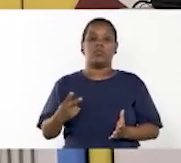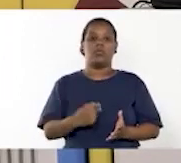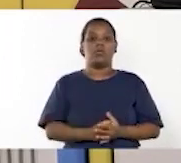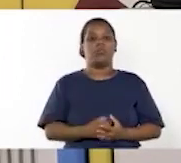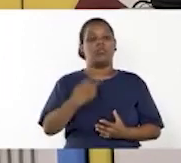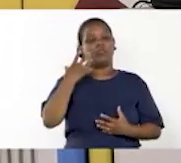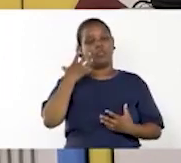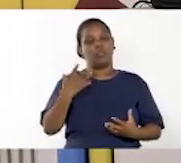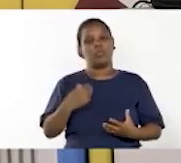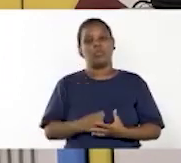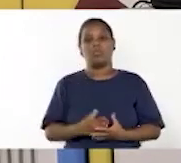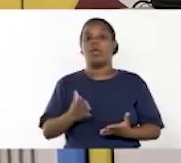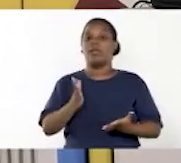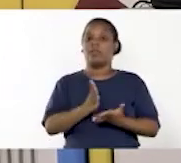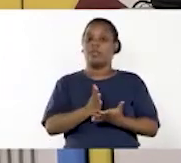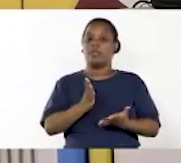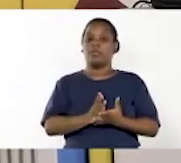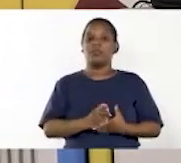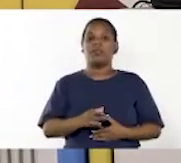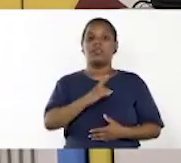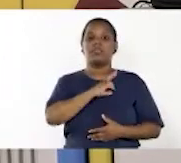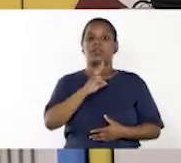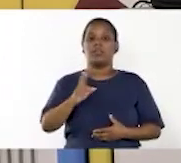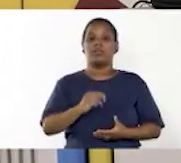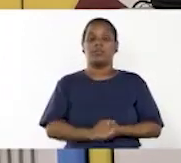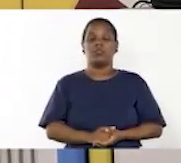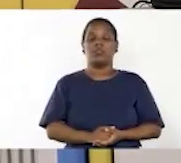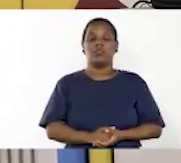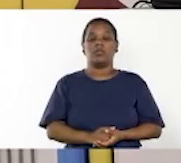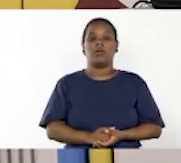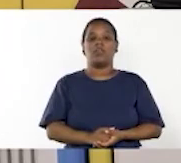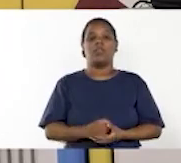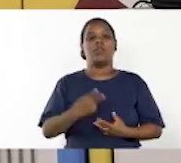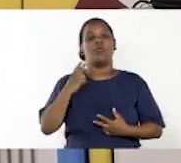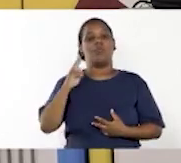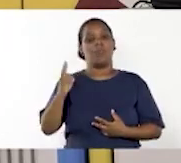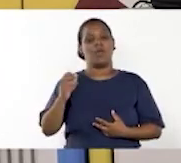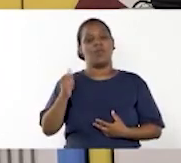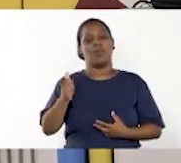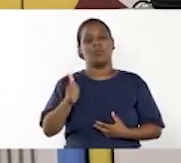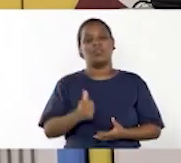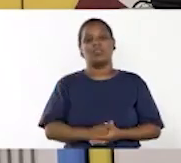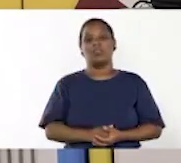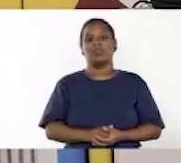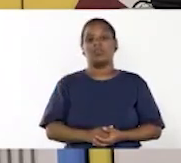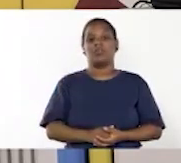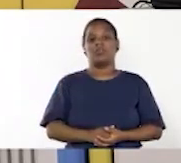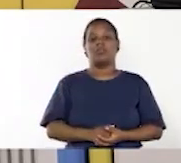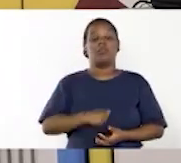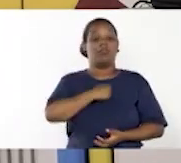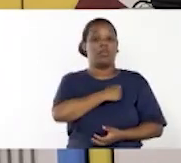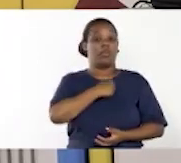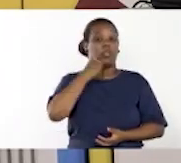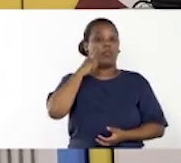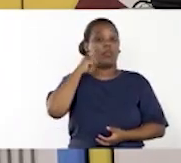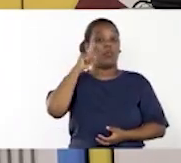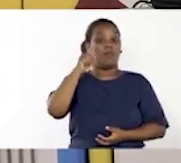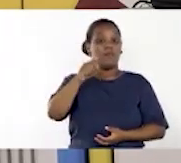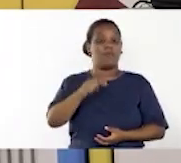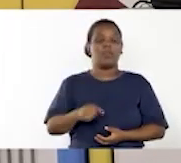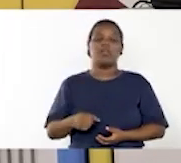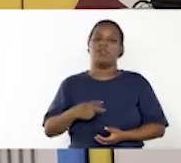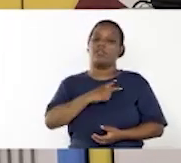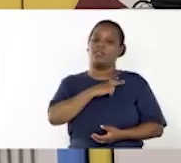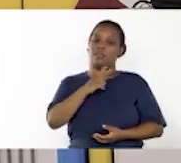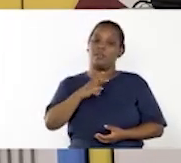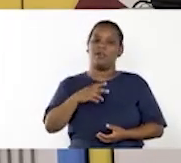muy importantes. Estudiar y ser responsable es también un valor positivo. Aspiramos a ver ese valor